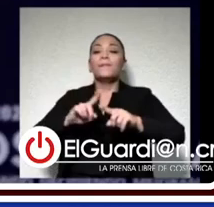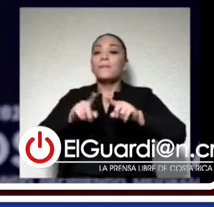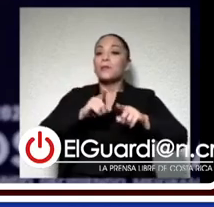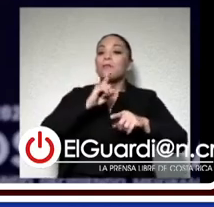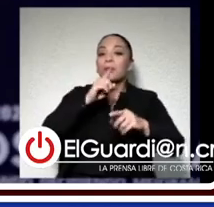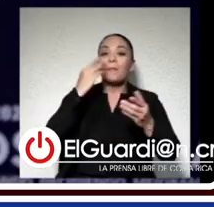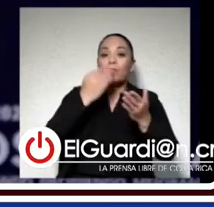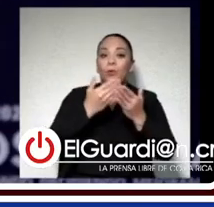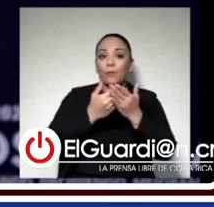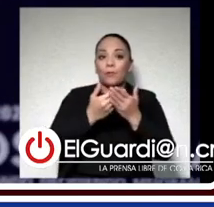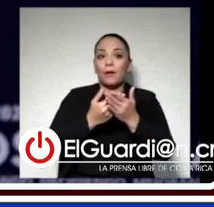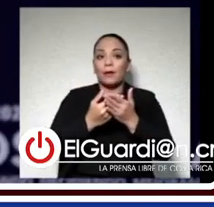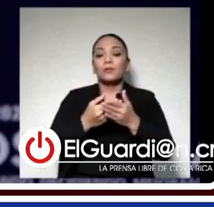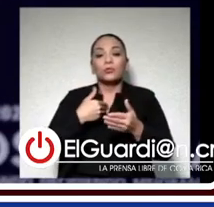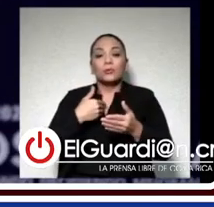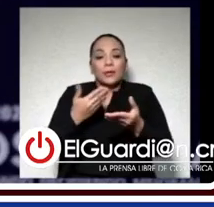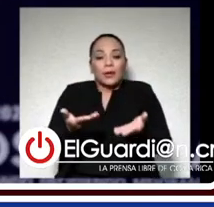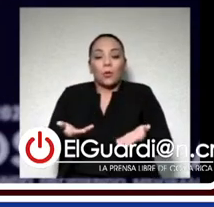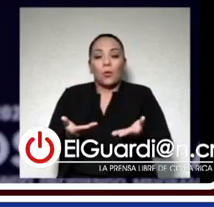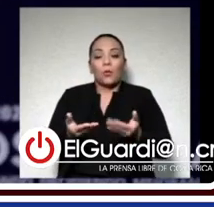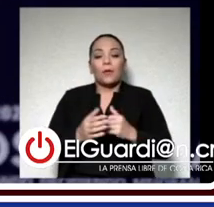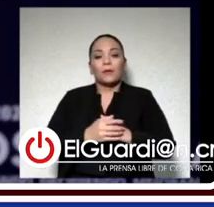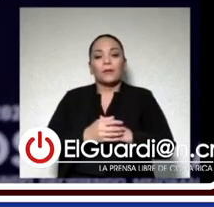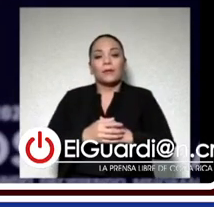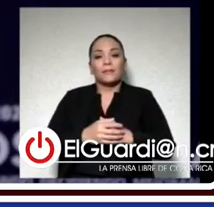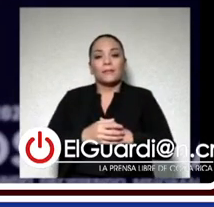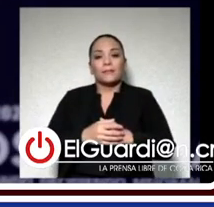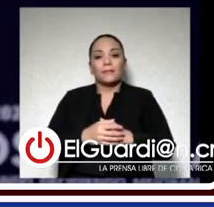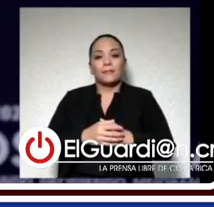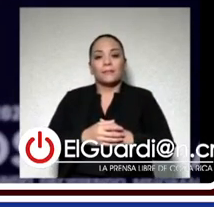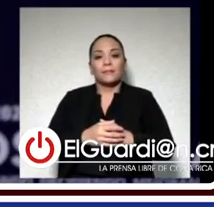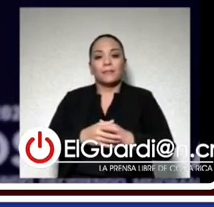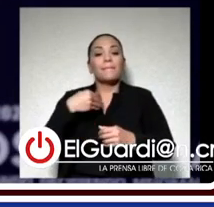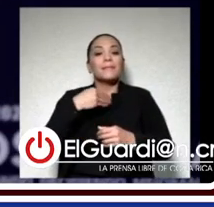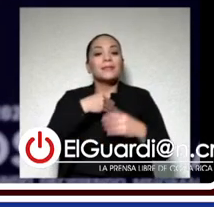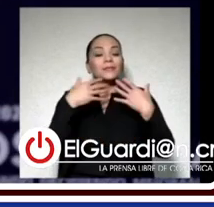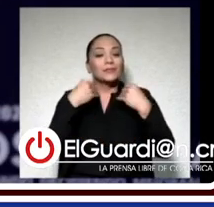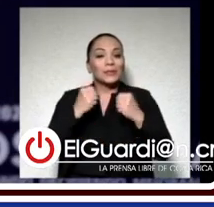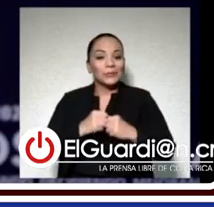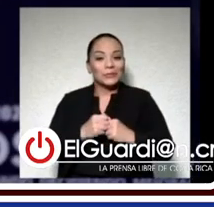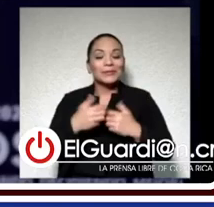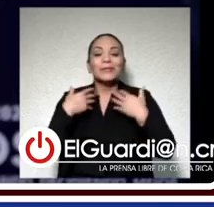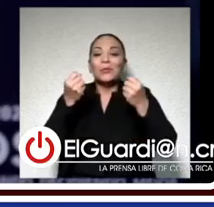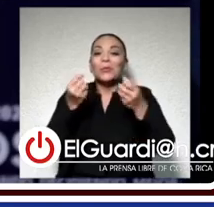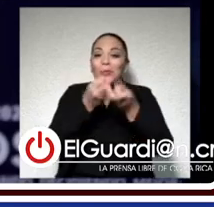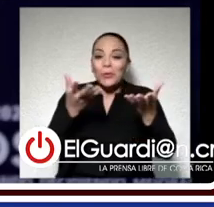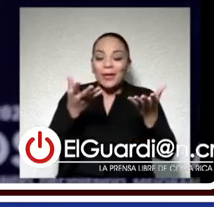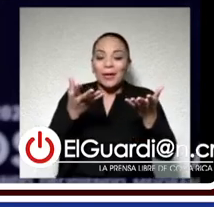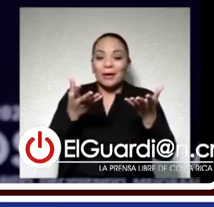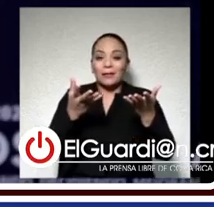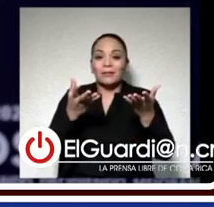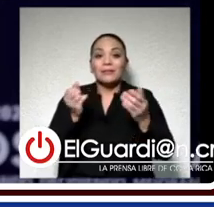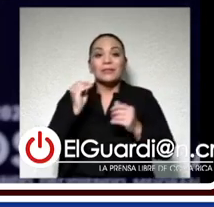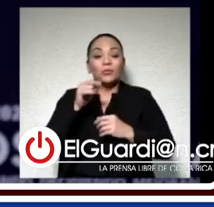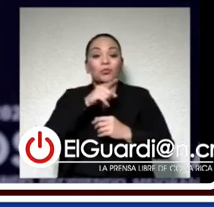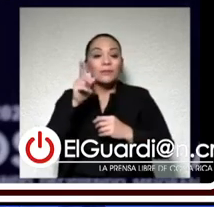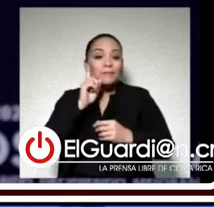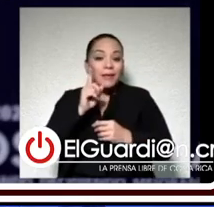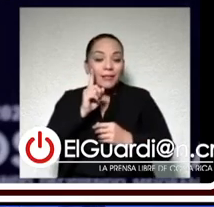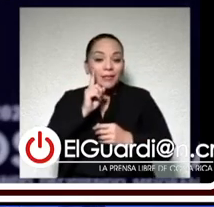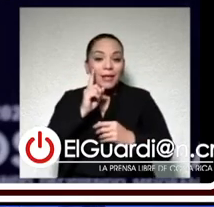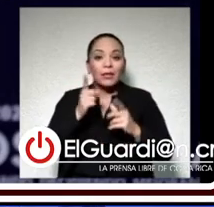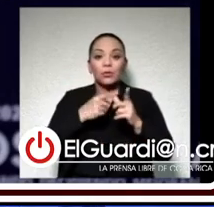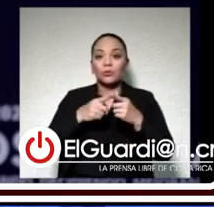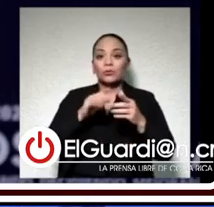es la prueba. ¿Por qué? Porque estamos hablando que es el Ministerio de Salud, la salud pública. Si usted miente, todos los